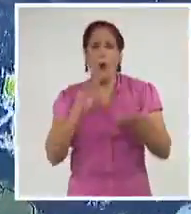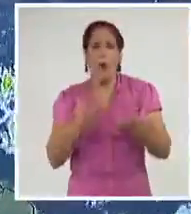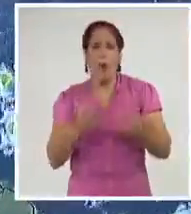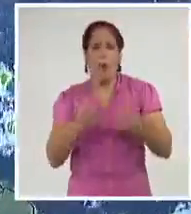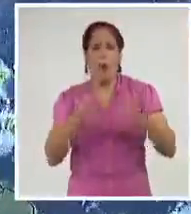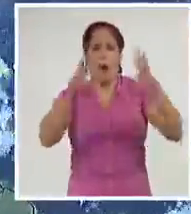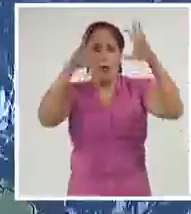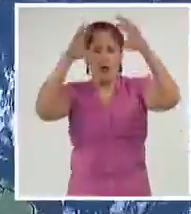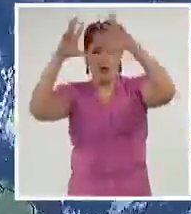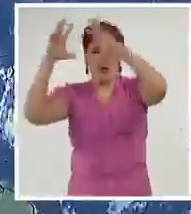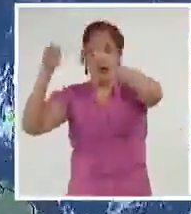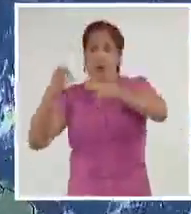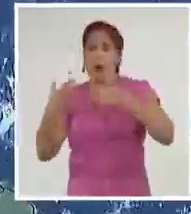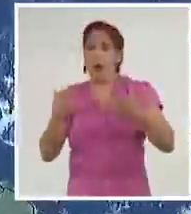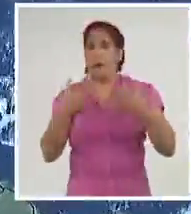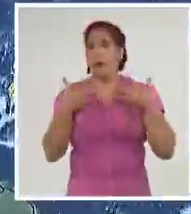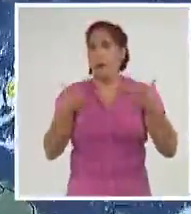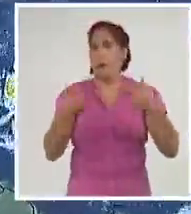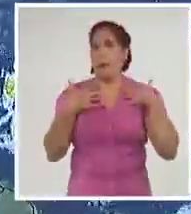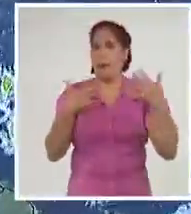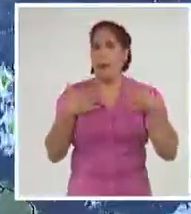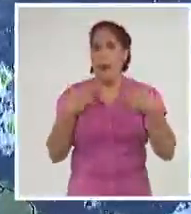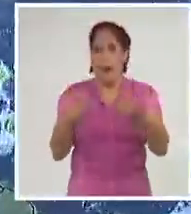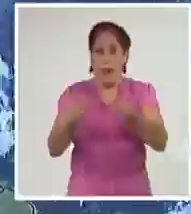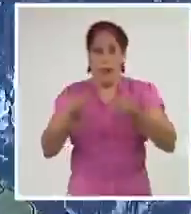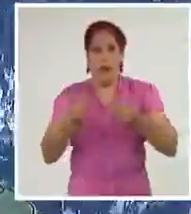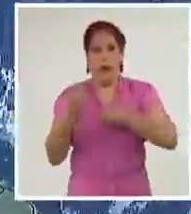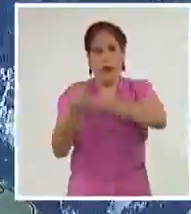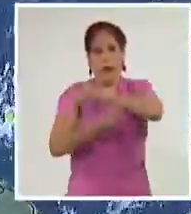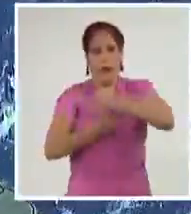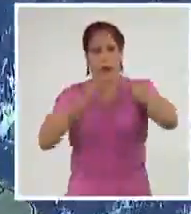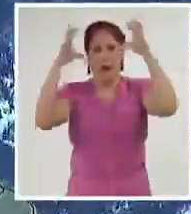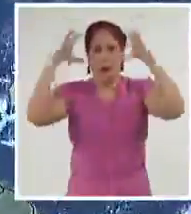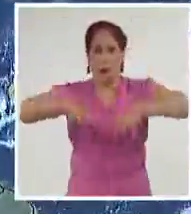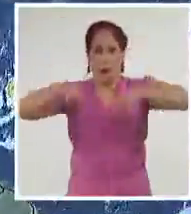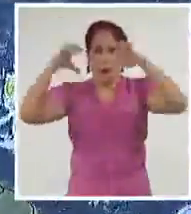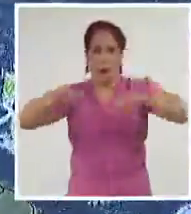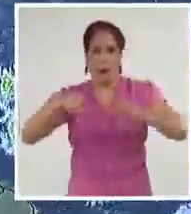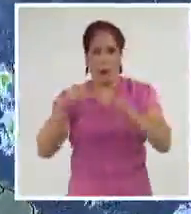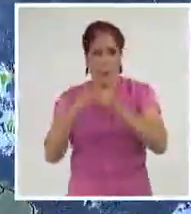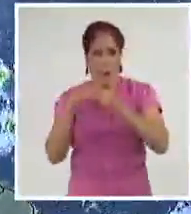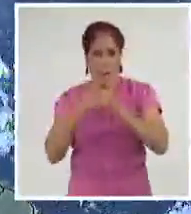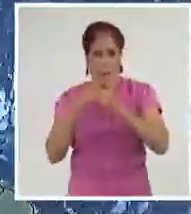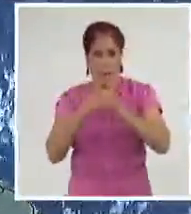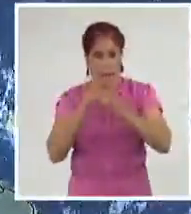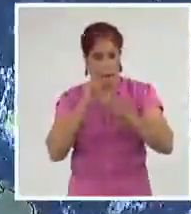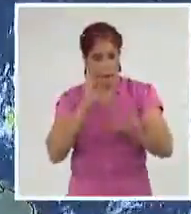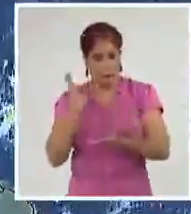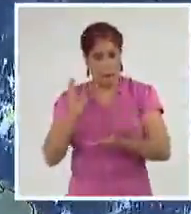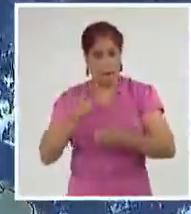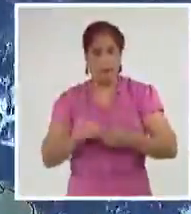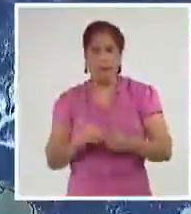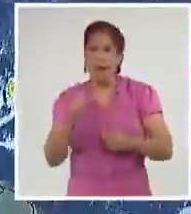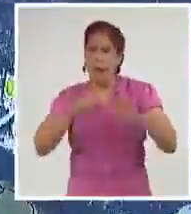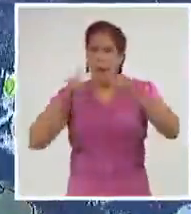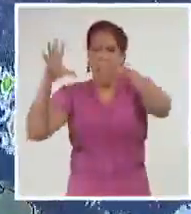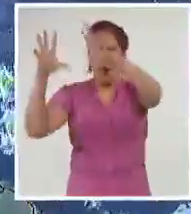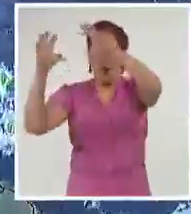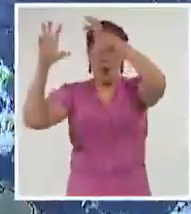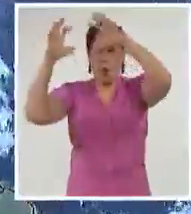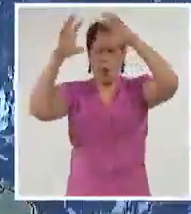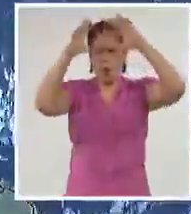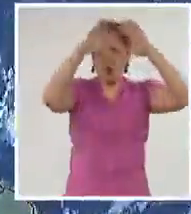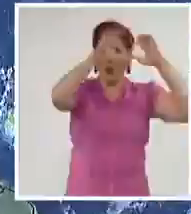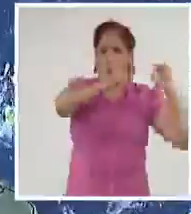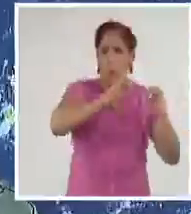fuerte calentamiento del día que incentivan los procesos de convección durante la tarde. En las imágenes de satélite se puede apreciar algunos nublados altos que persisten